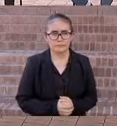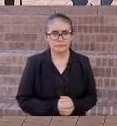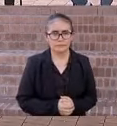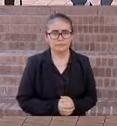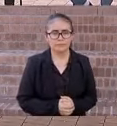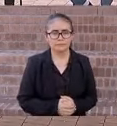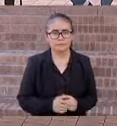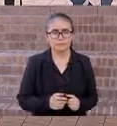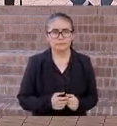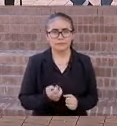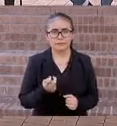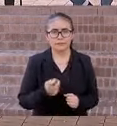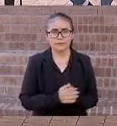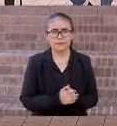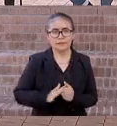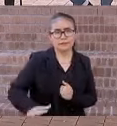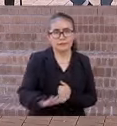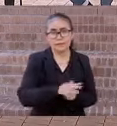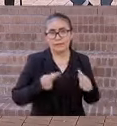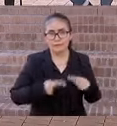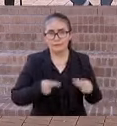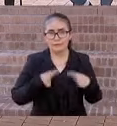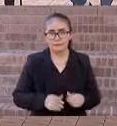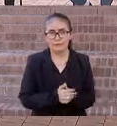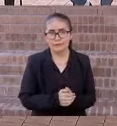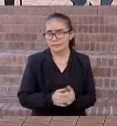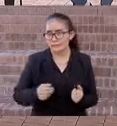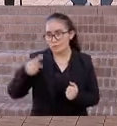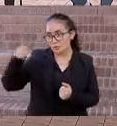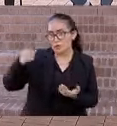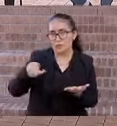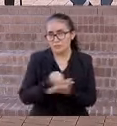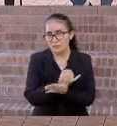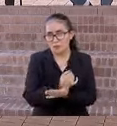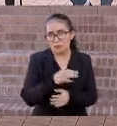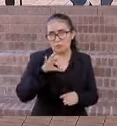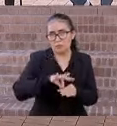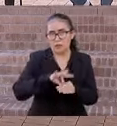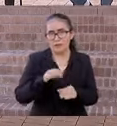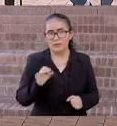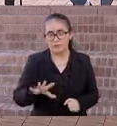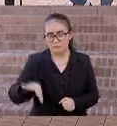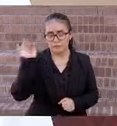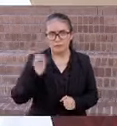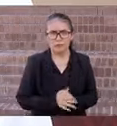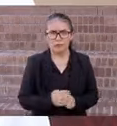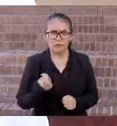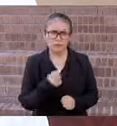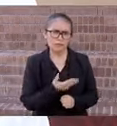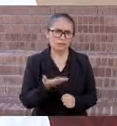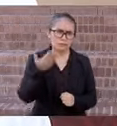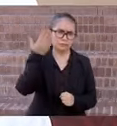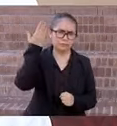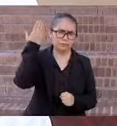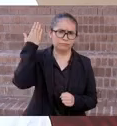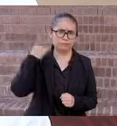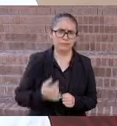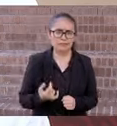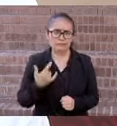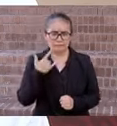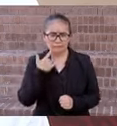y que la gente decida libremente nos costó mucho trabajo